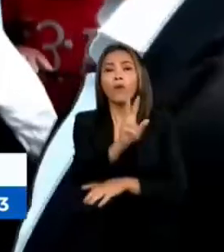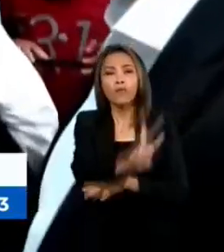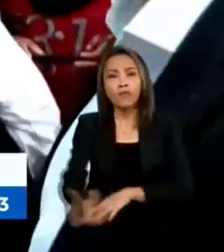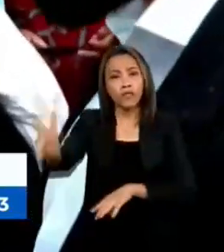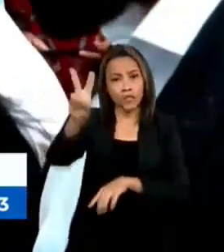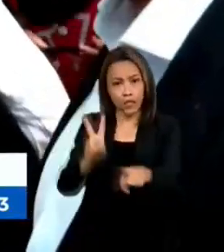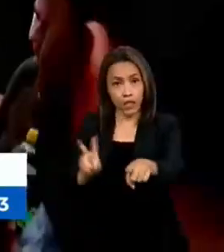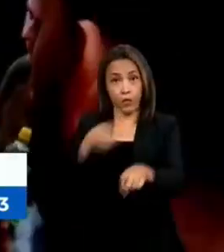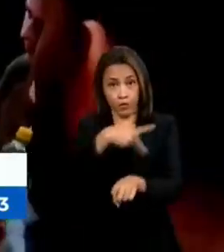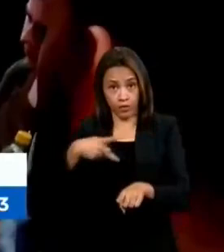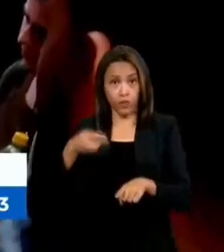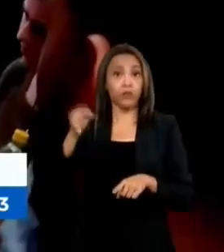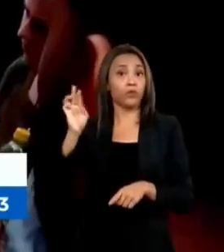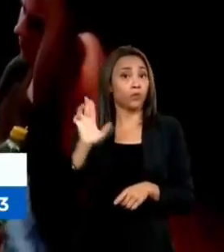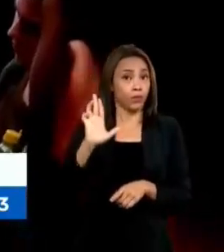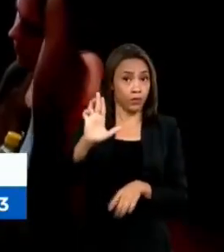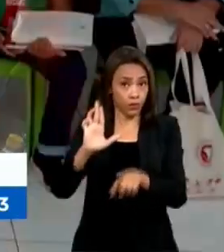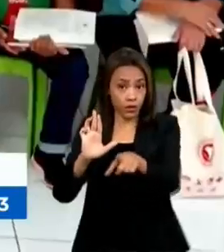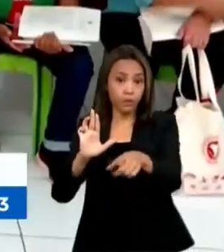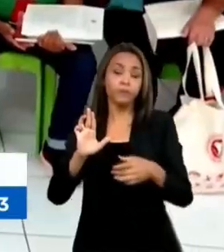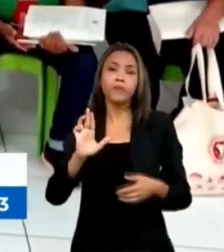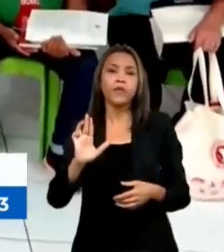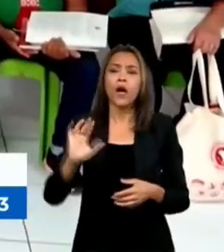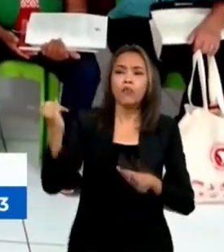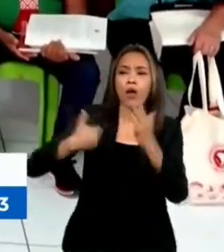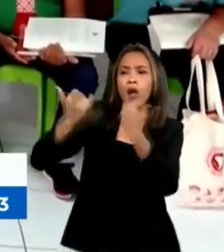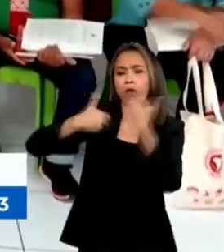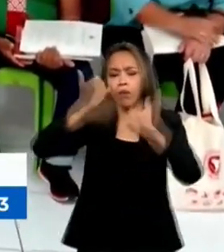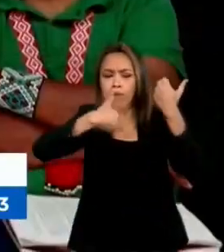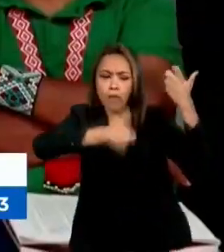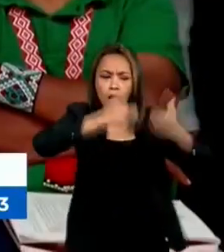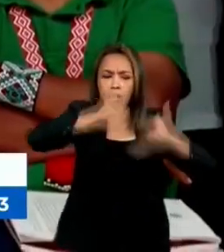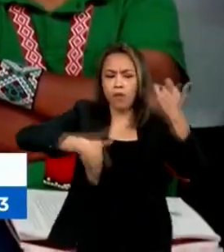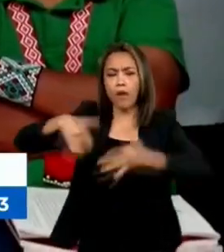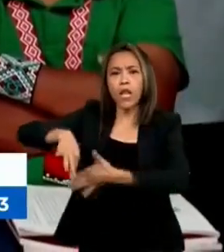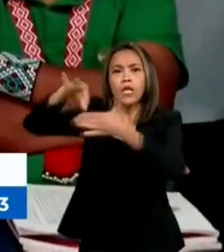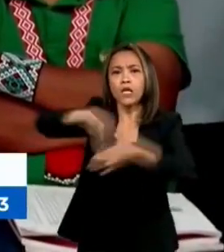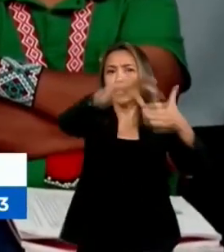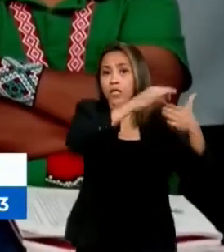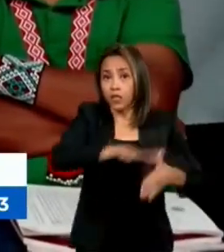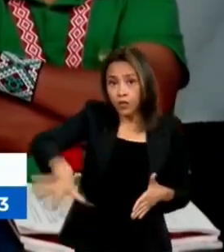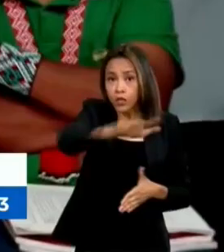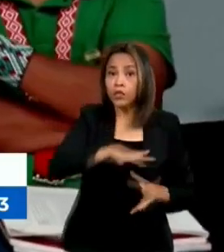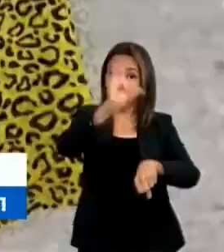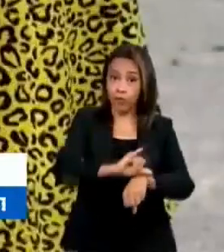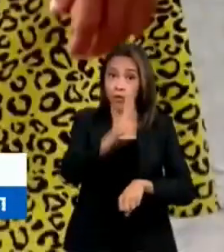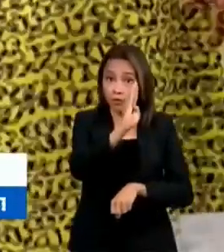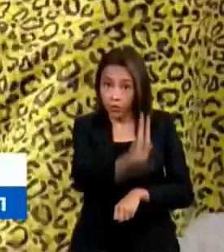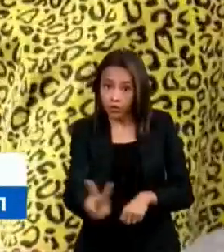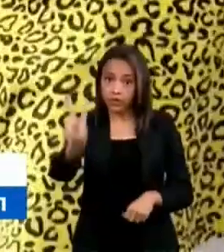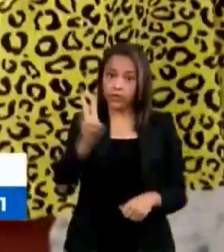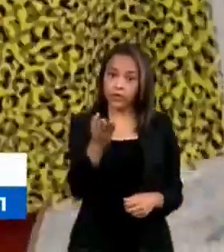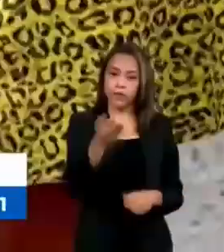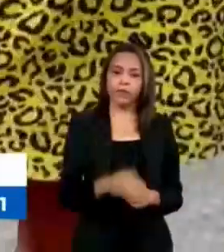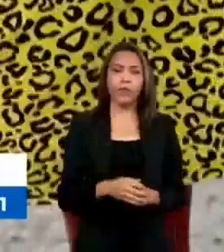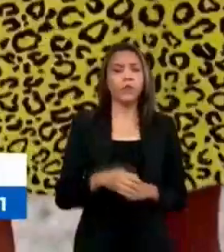tasas de mortalidad durante un viaje realizado a la tierra de los llanomami decretó una emergencia sanitaria y ordenó una vasta operación de Socorro